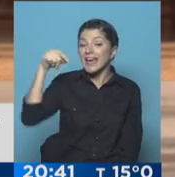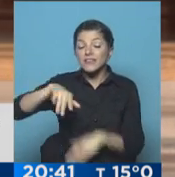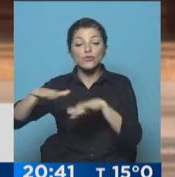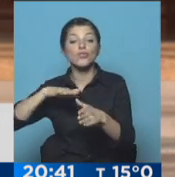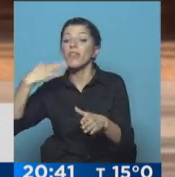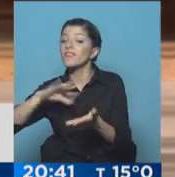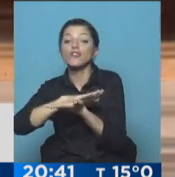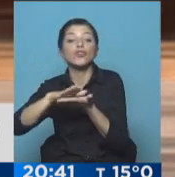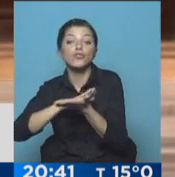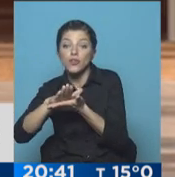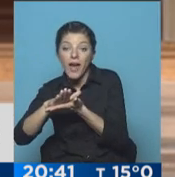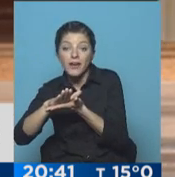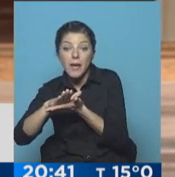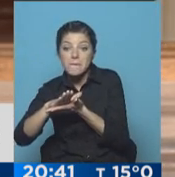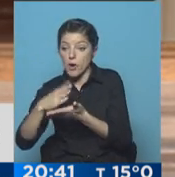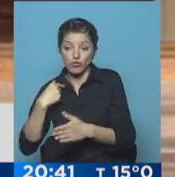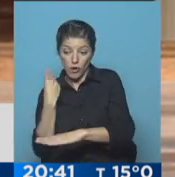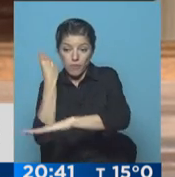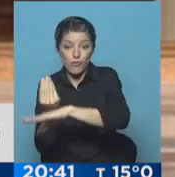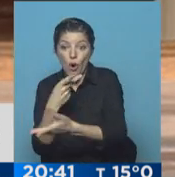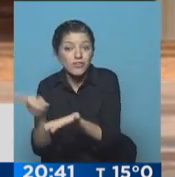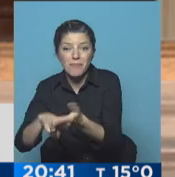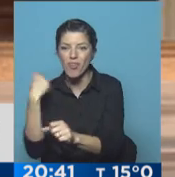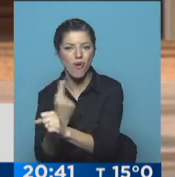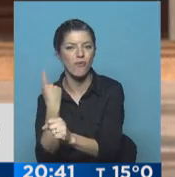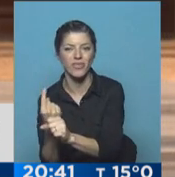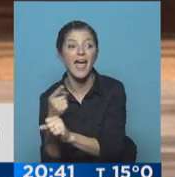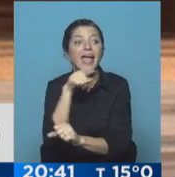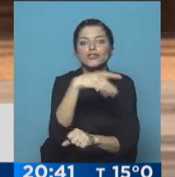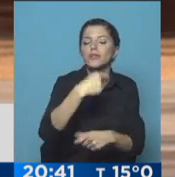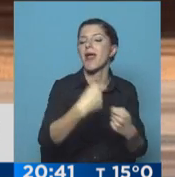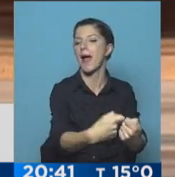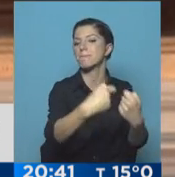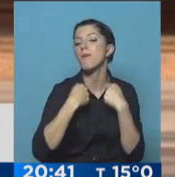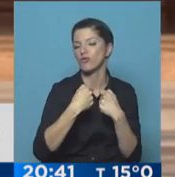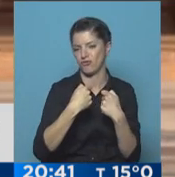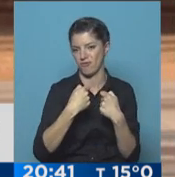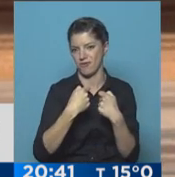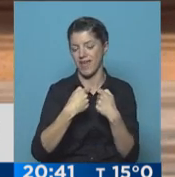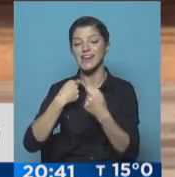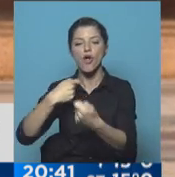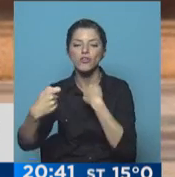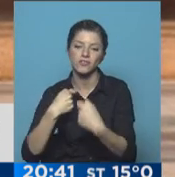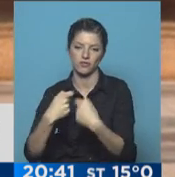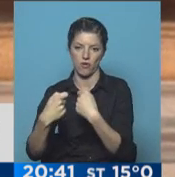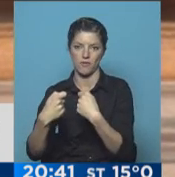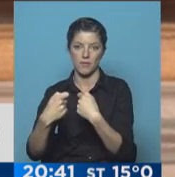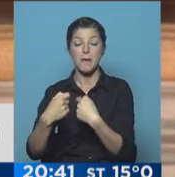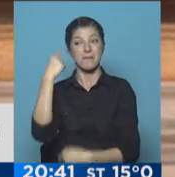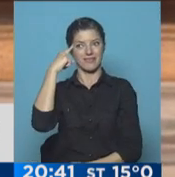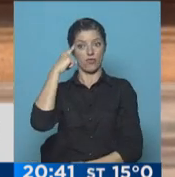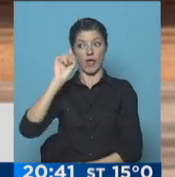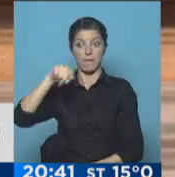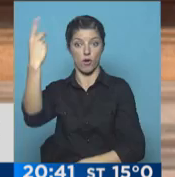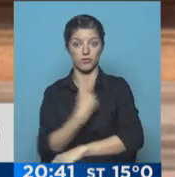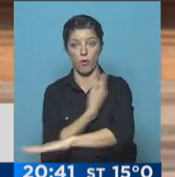esto no tenía la reelección, apoyar irrestrictamente la negociación para que el próximo gobierno